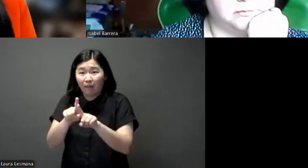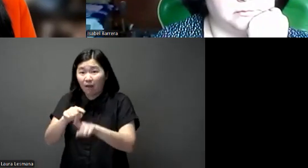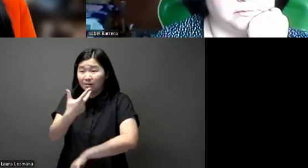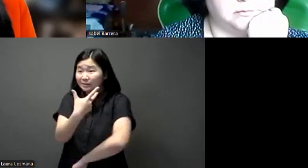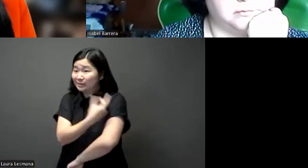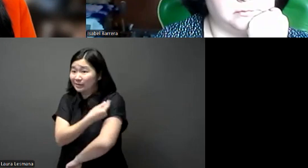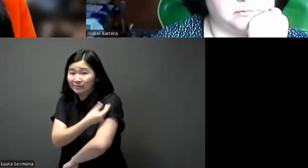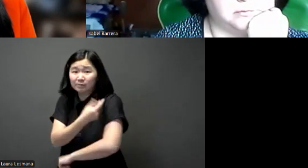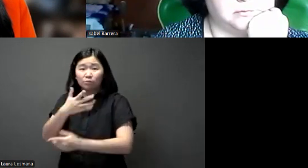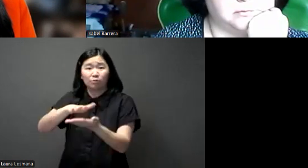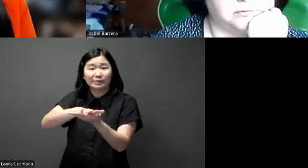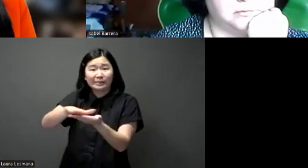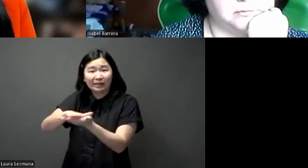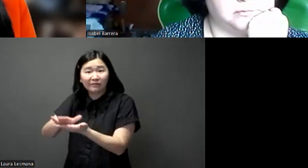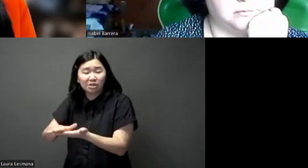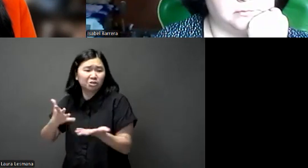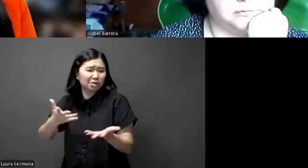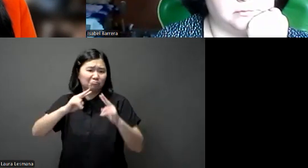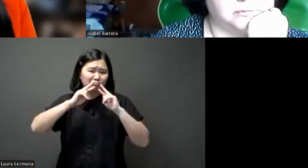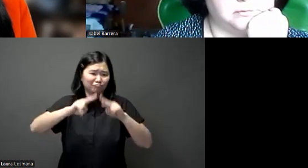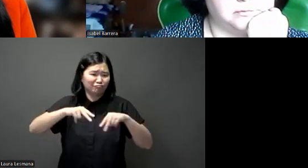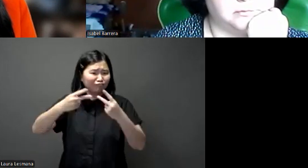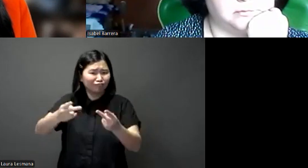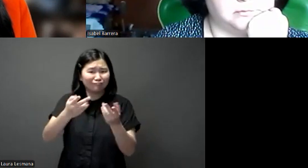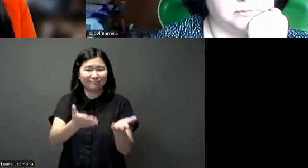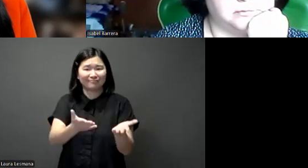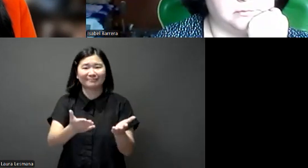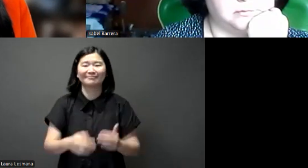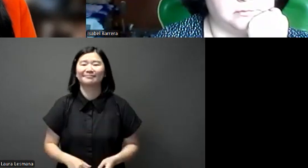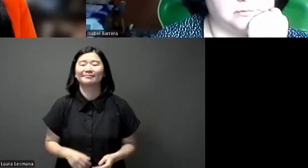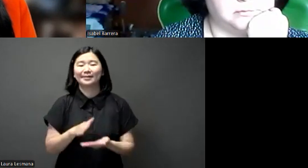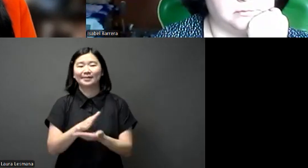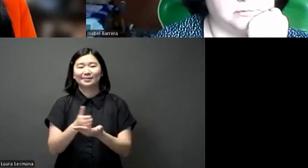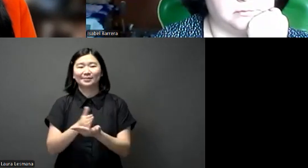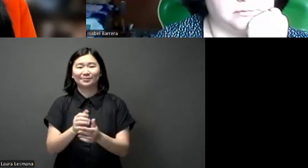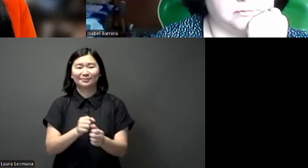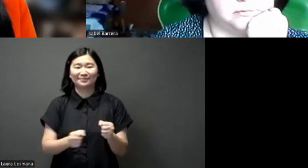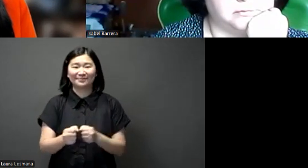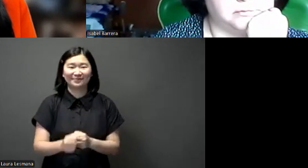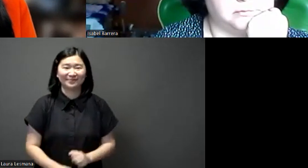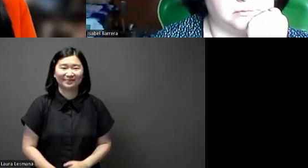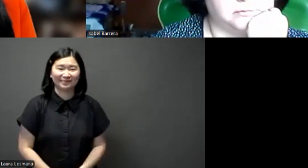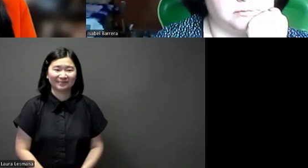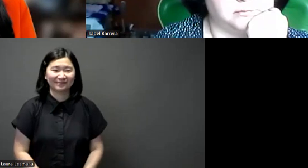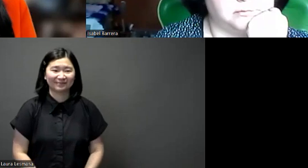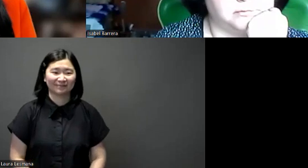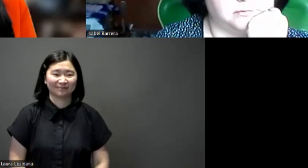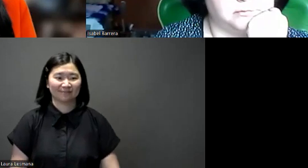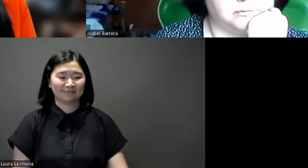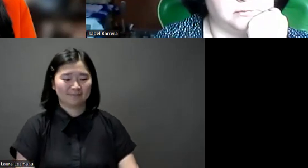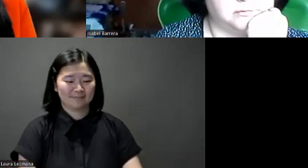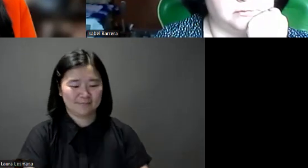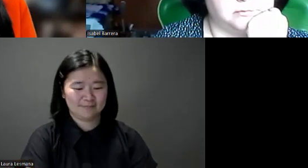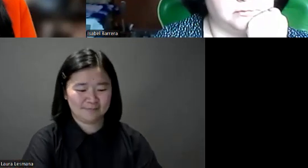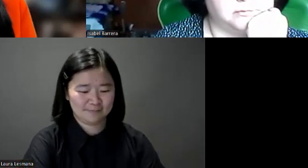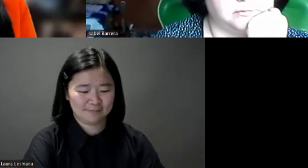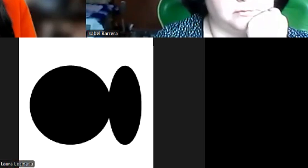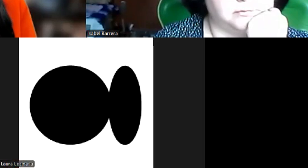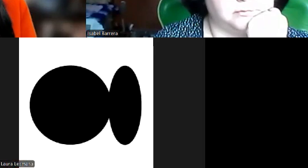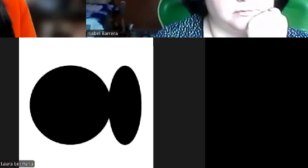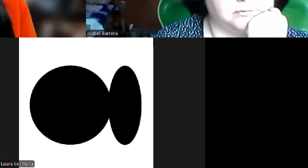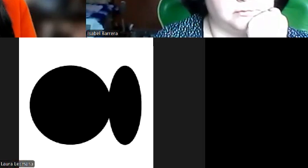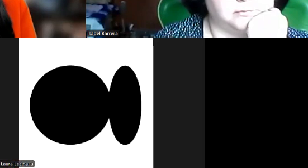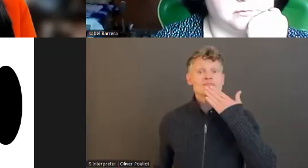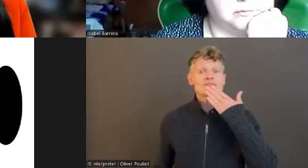Una importante pregunta. Justo el tema de defecación al aire libre es uno de esos temas en que hay